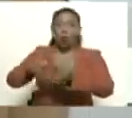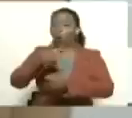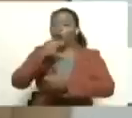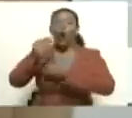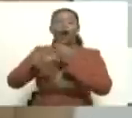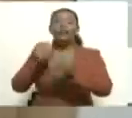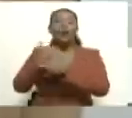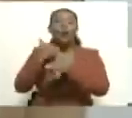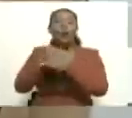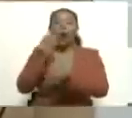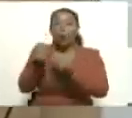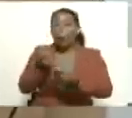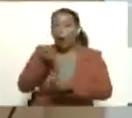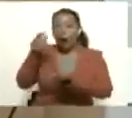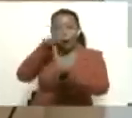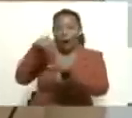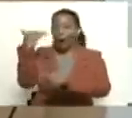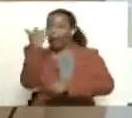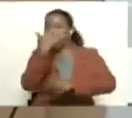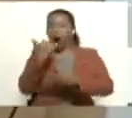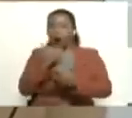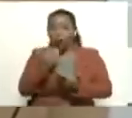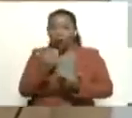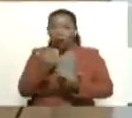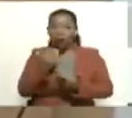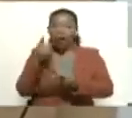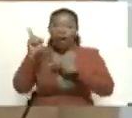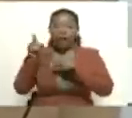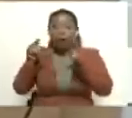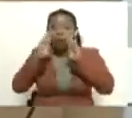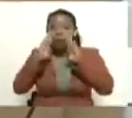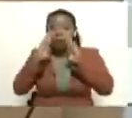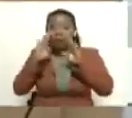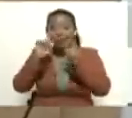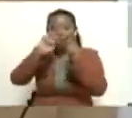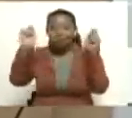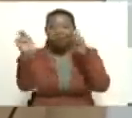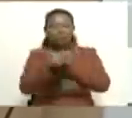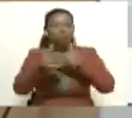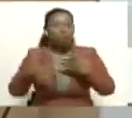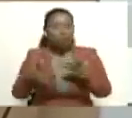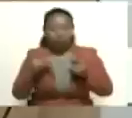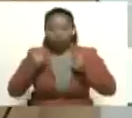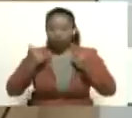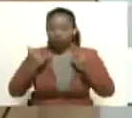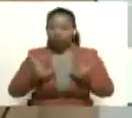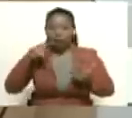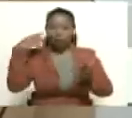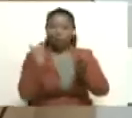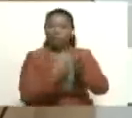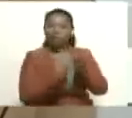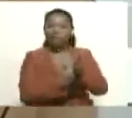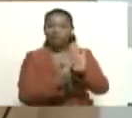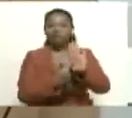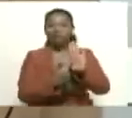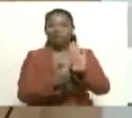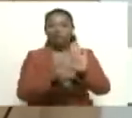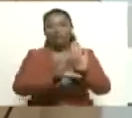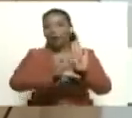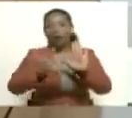de coacción, esa confesión se convierte de inmediato en una prueba